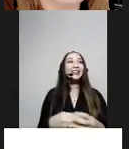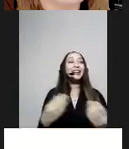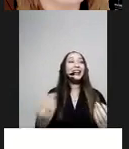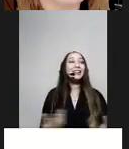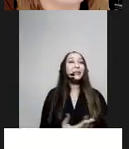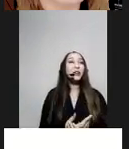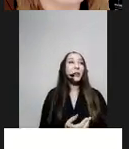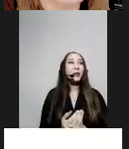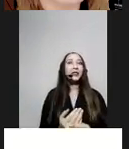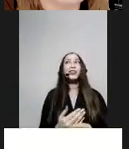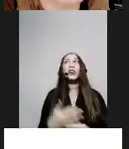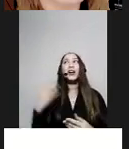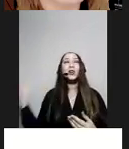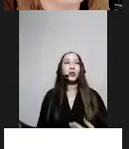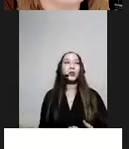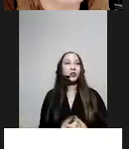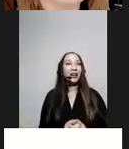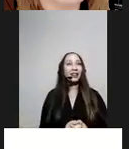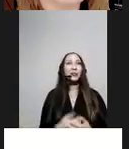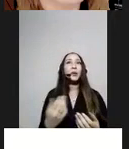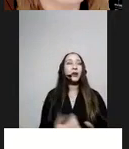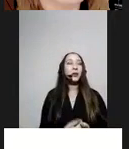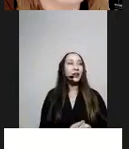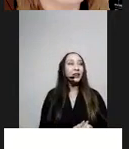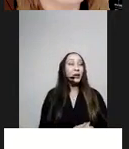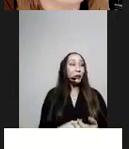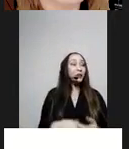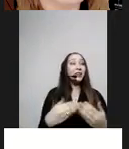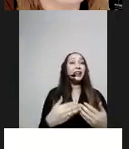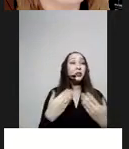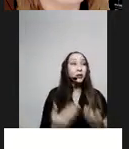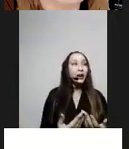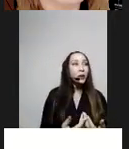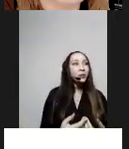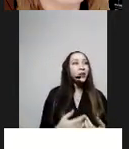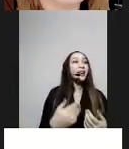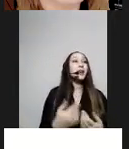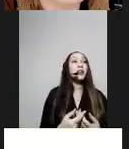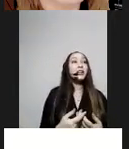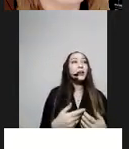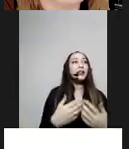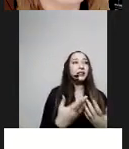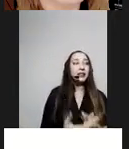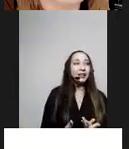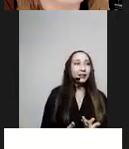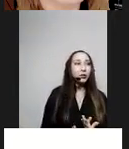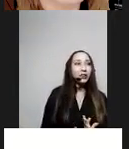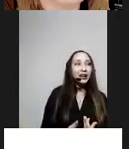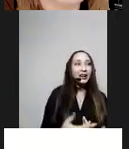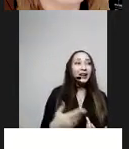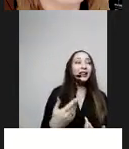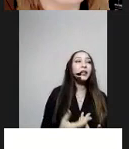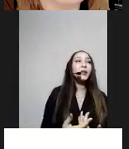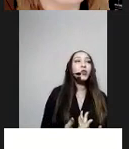esta inteligencia me ayuda a prevenir esos riesgos psicosociales? ¿Cómo me va a ayudar? Bueno, se ha estudiado que a mayores niveles de inteligencia